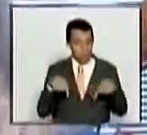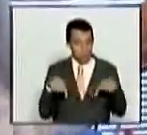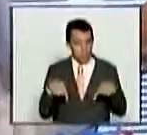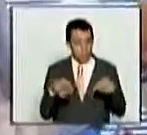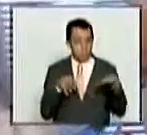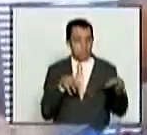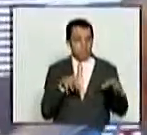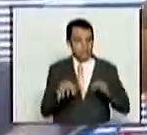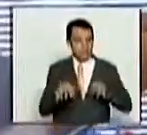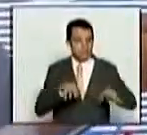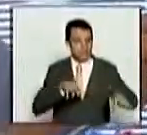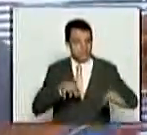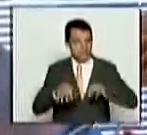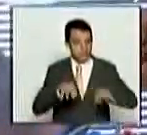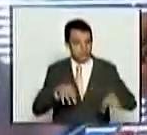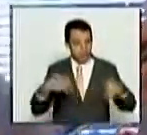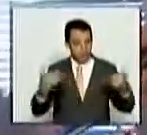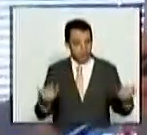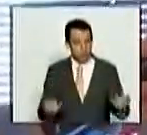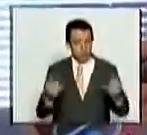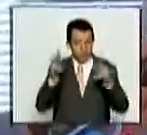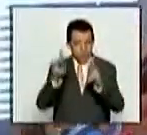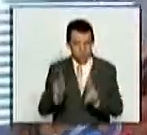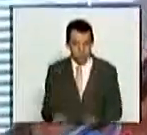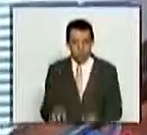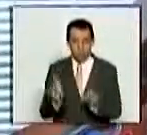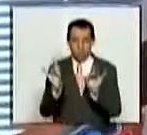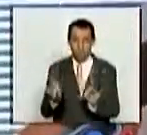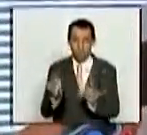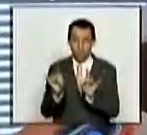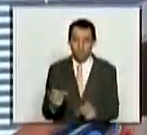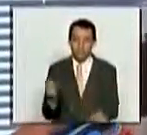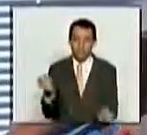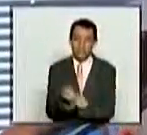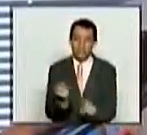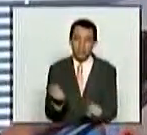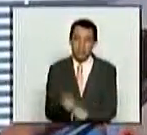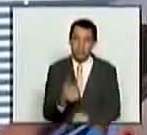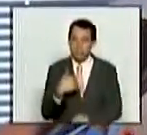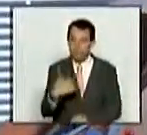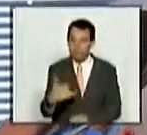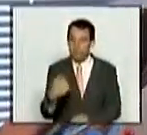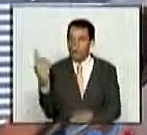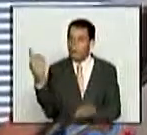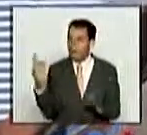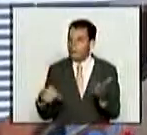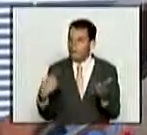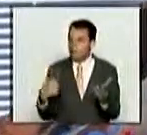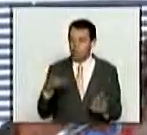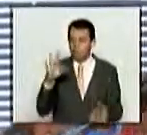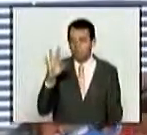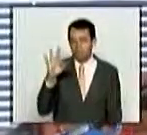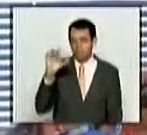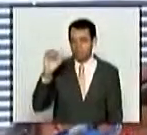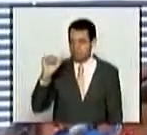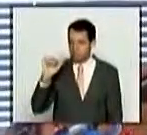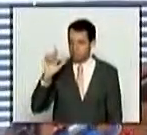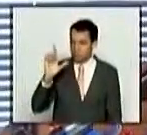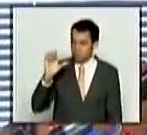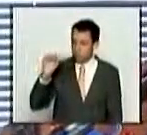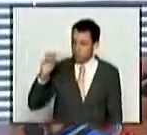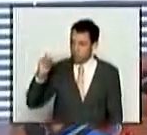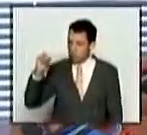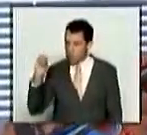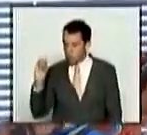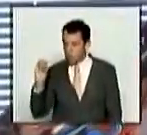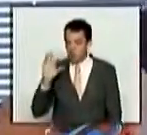para el dolor de este paciente que trabajamos. Entonces vamos a traer un programa que se llama tálamo en tercera fase. El tálamo en